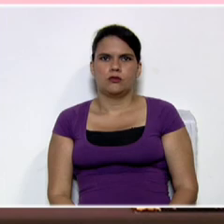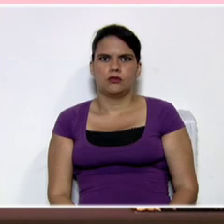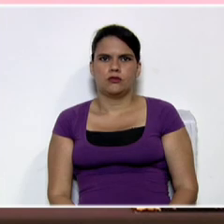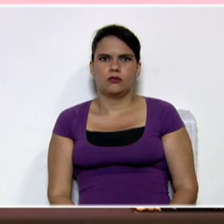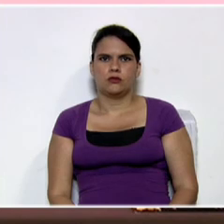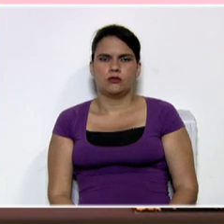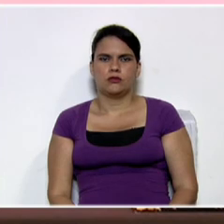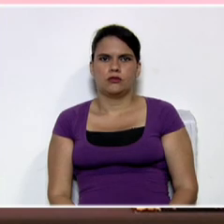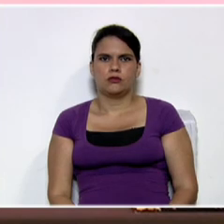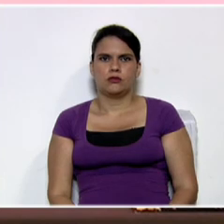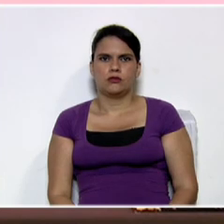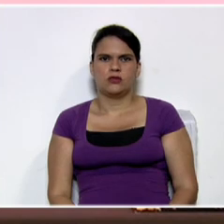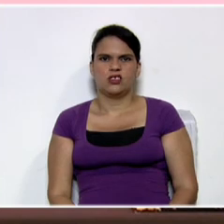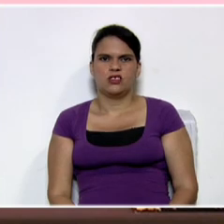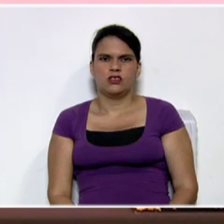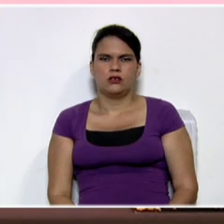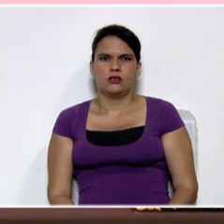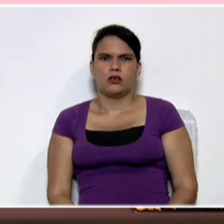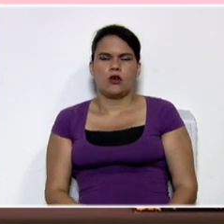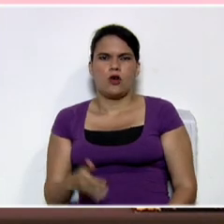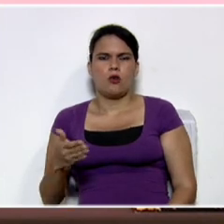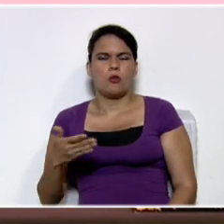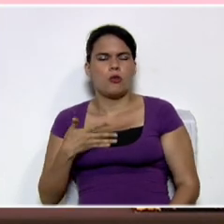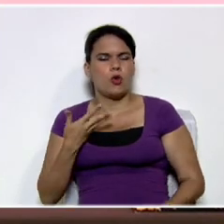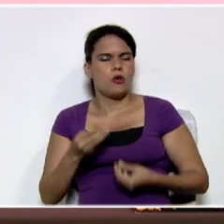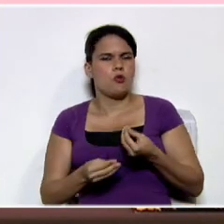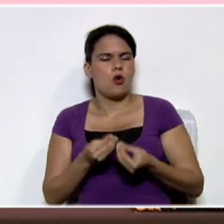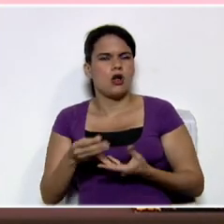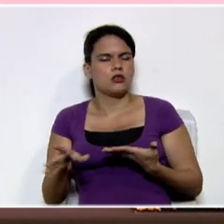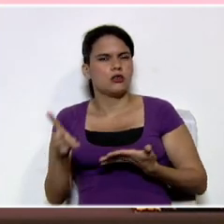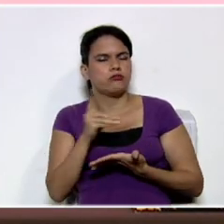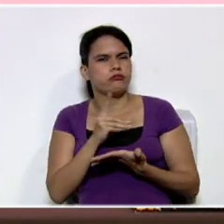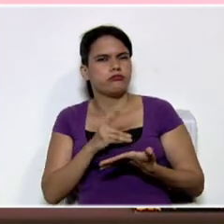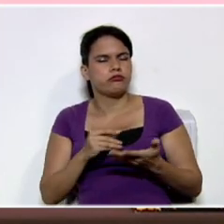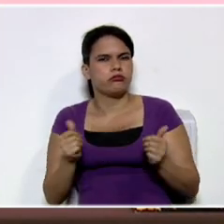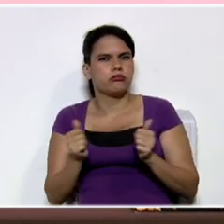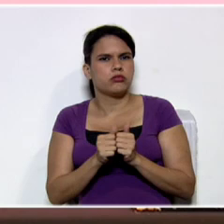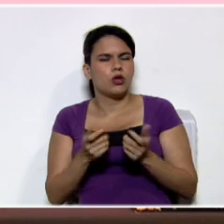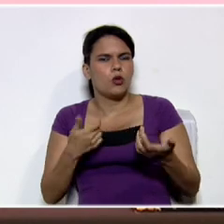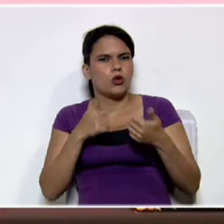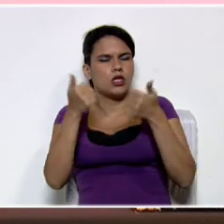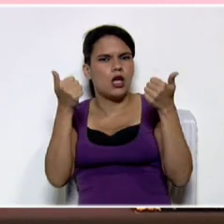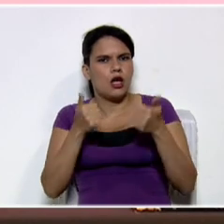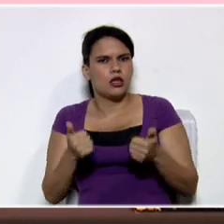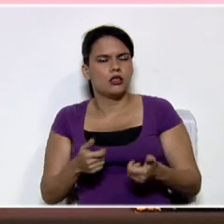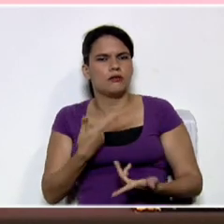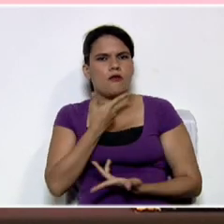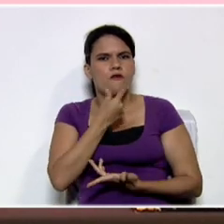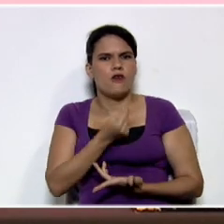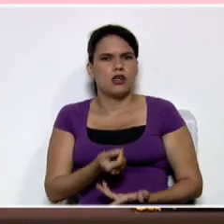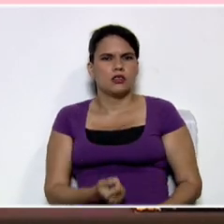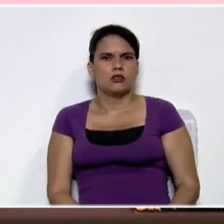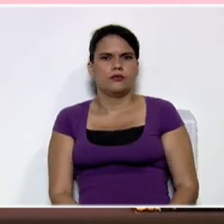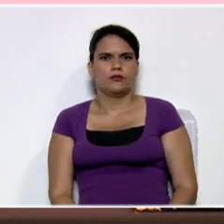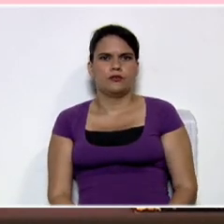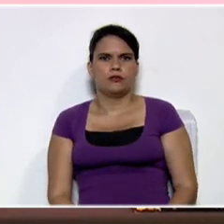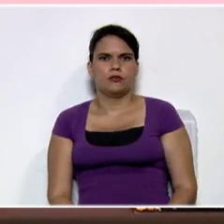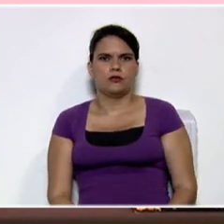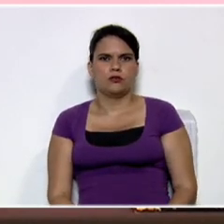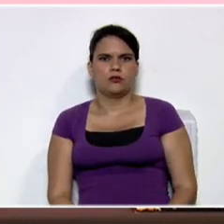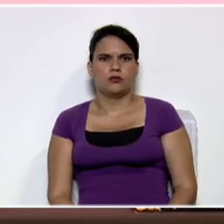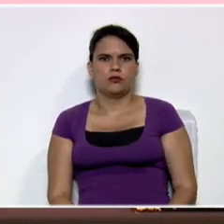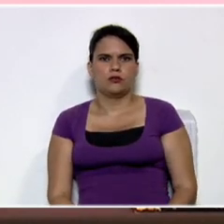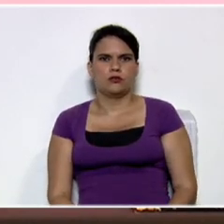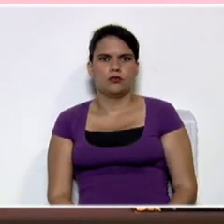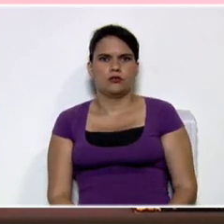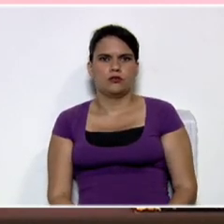¿Cómo podemos hacer este tipo de petroglifo o este tipo de arte? Muy fácil. En este caso, vamos a